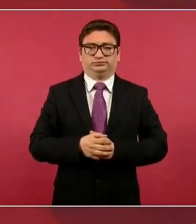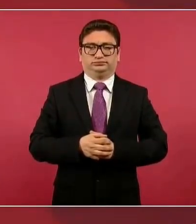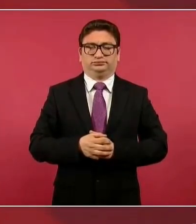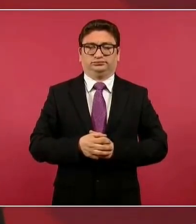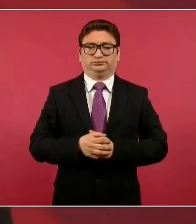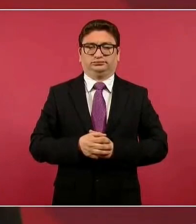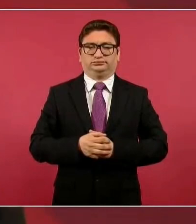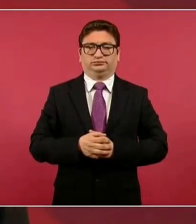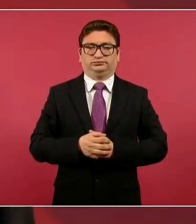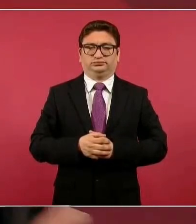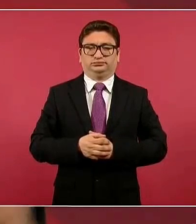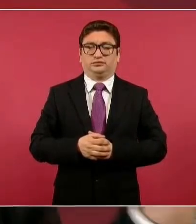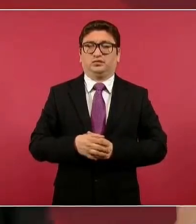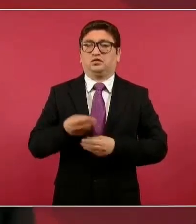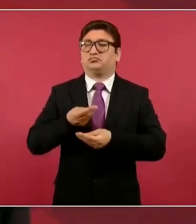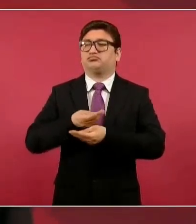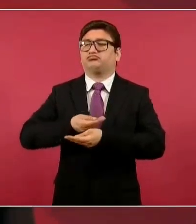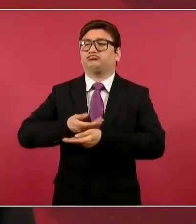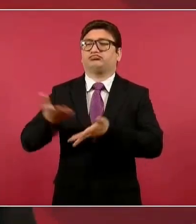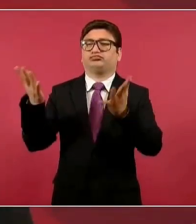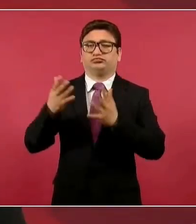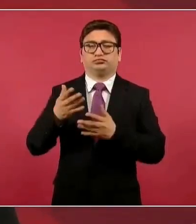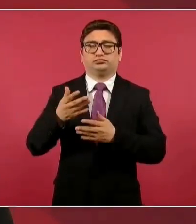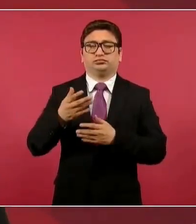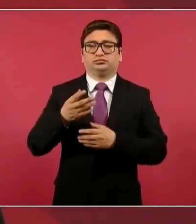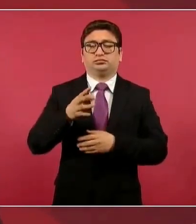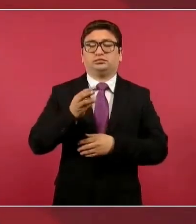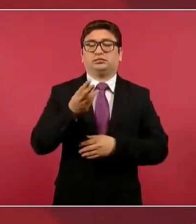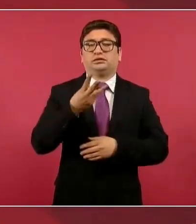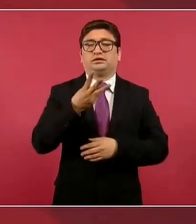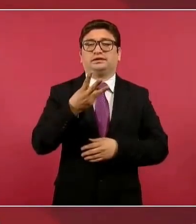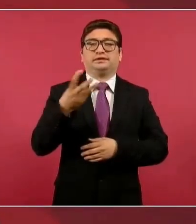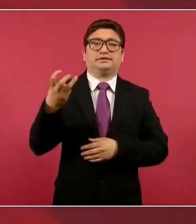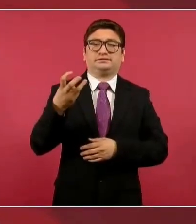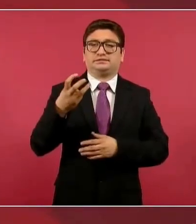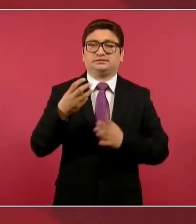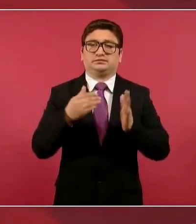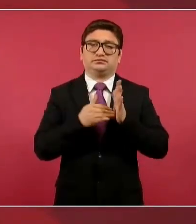darles $300 millones.